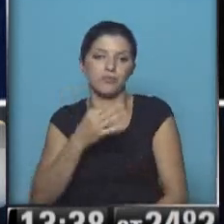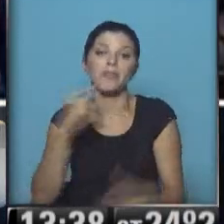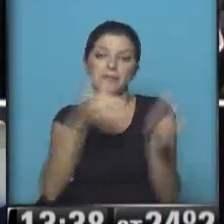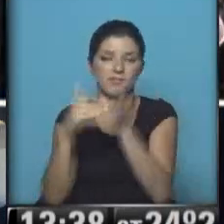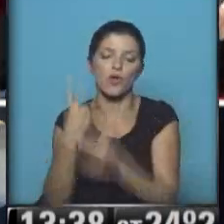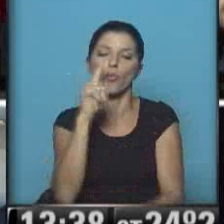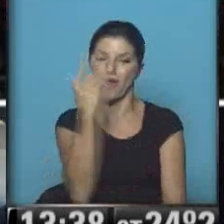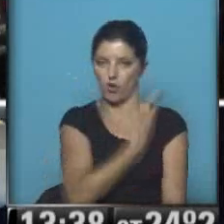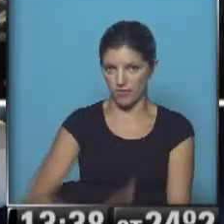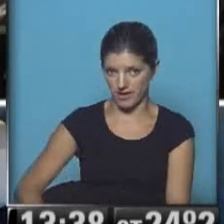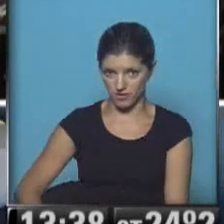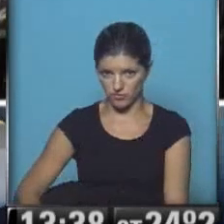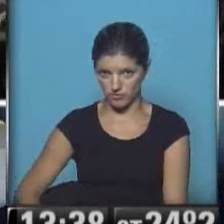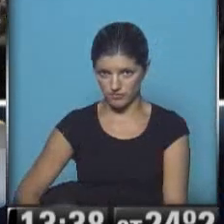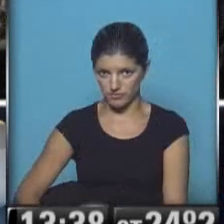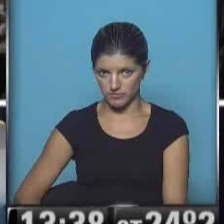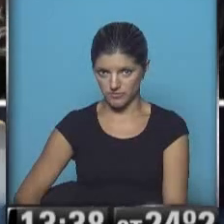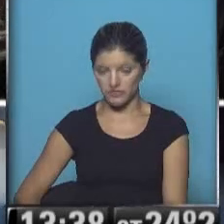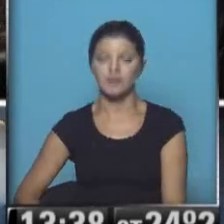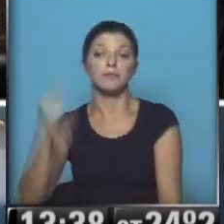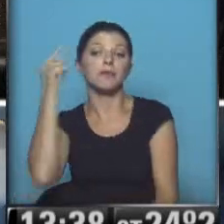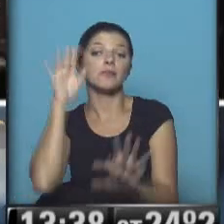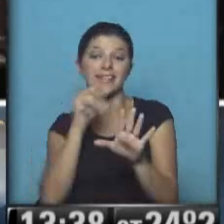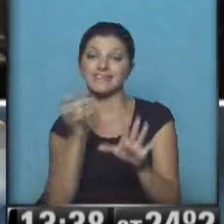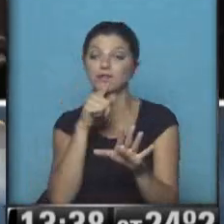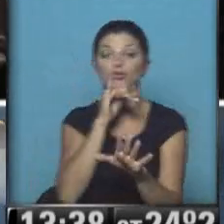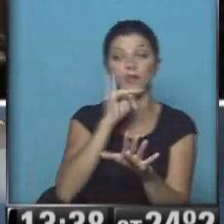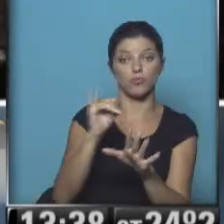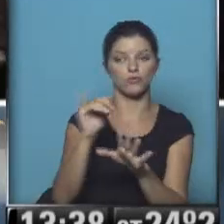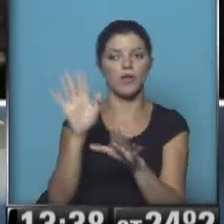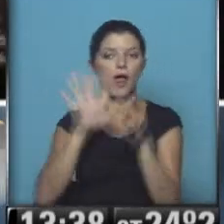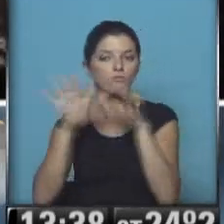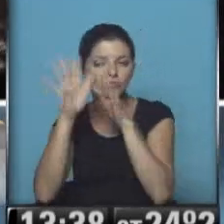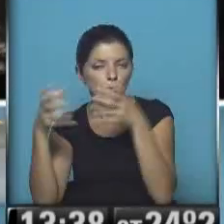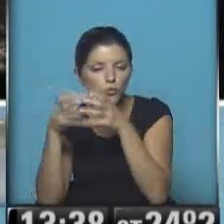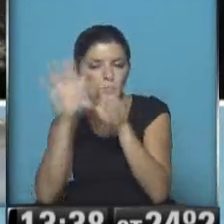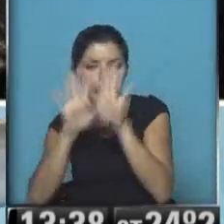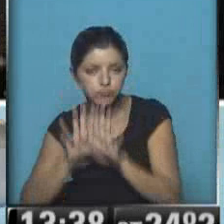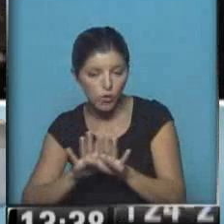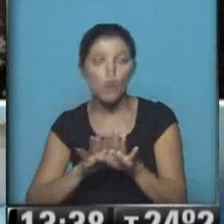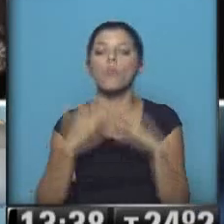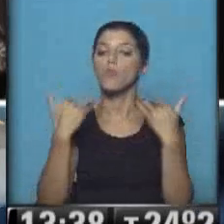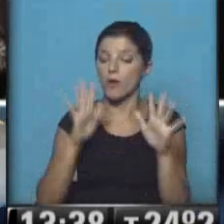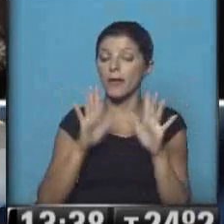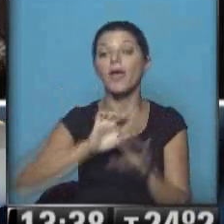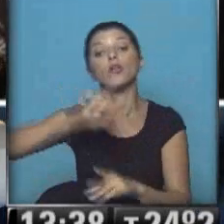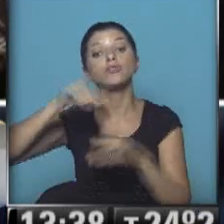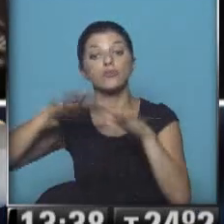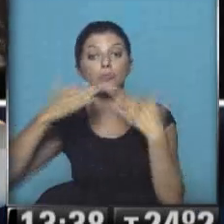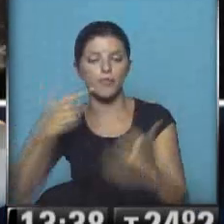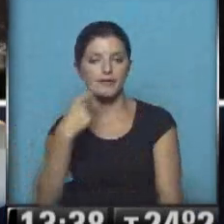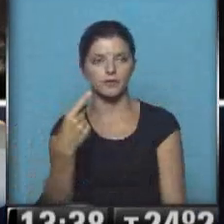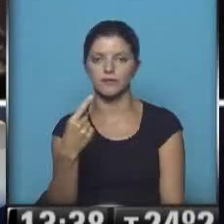trate y creer que cuando denuncie una conspiración realmente existe en otros casos podría plantearse Bueno